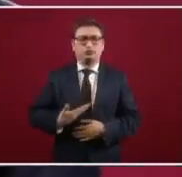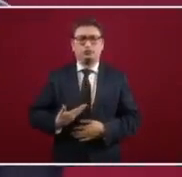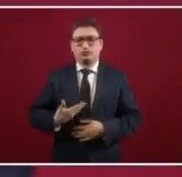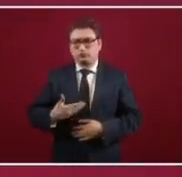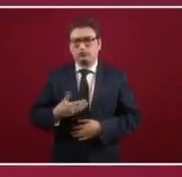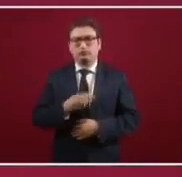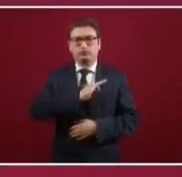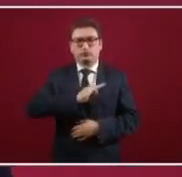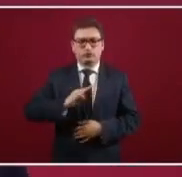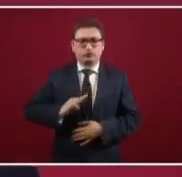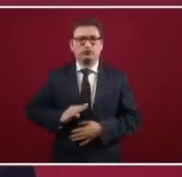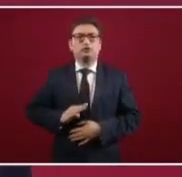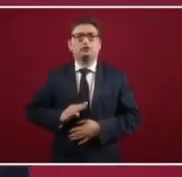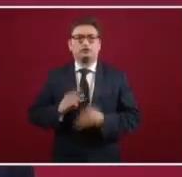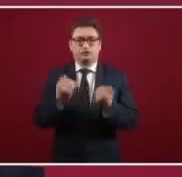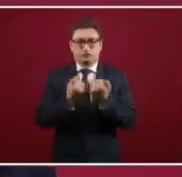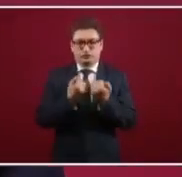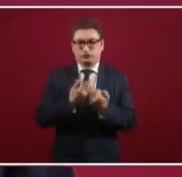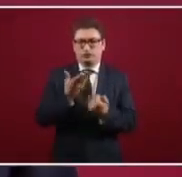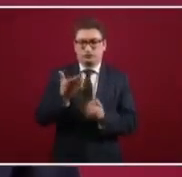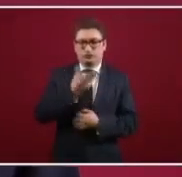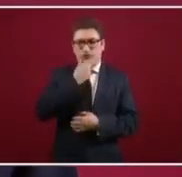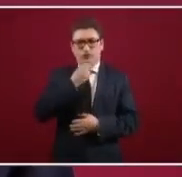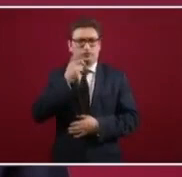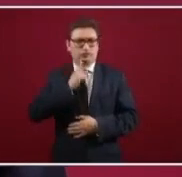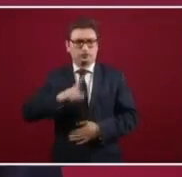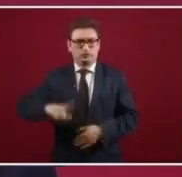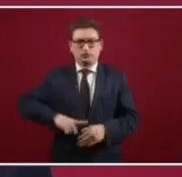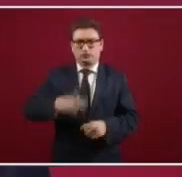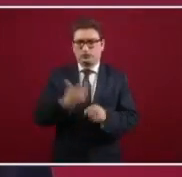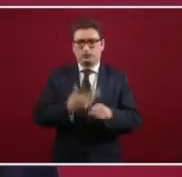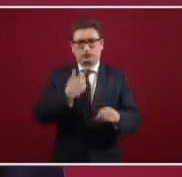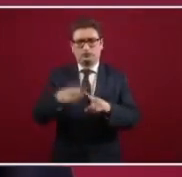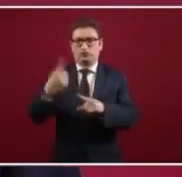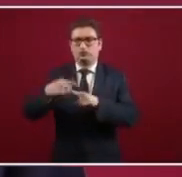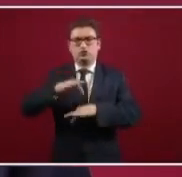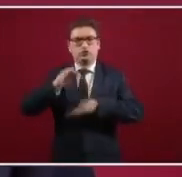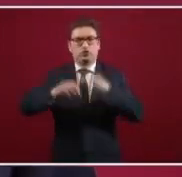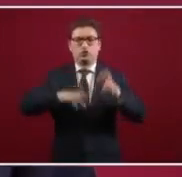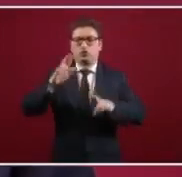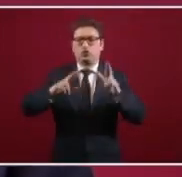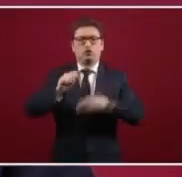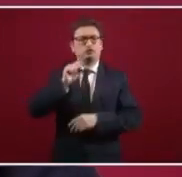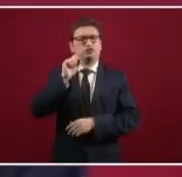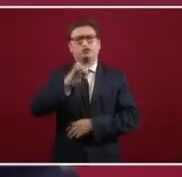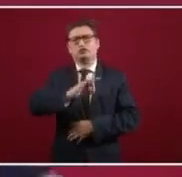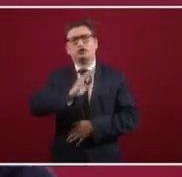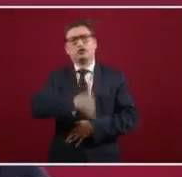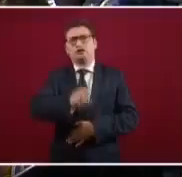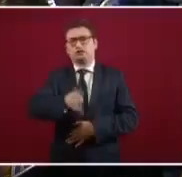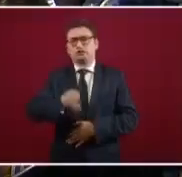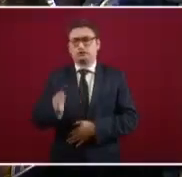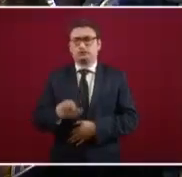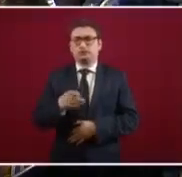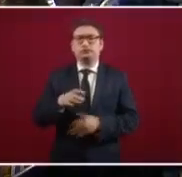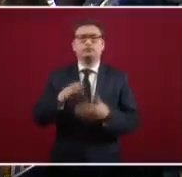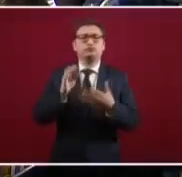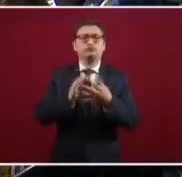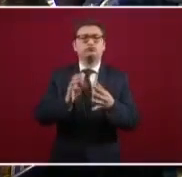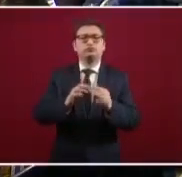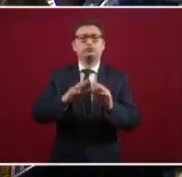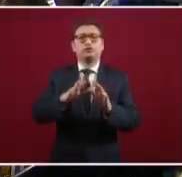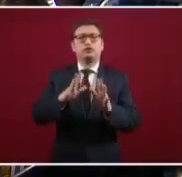y las y los señores gobernadores por unanimidad a grandes rasgos el